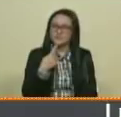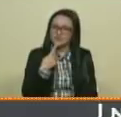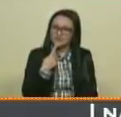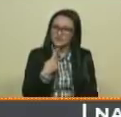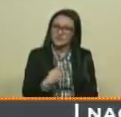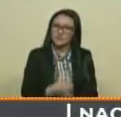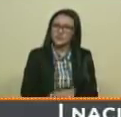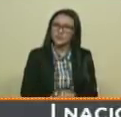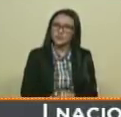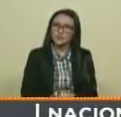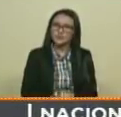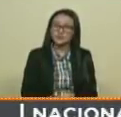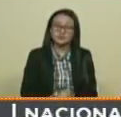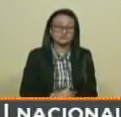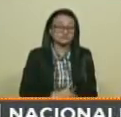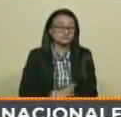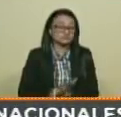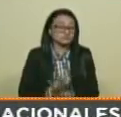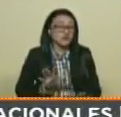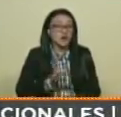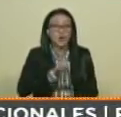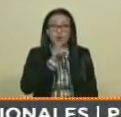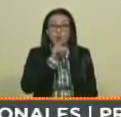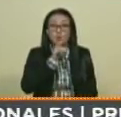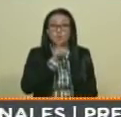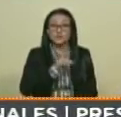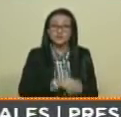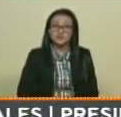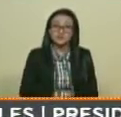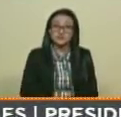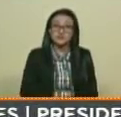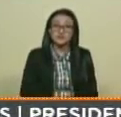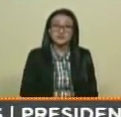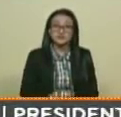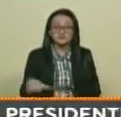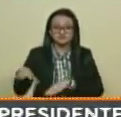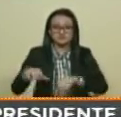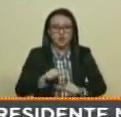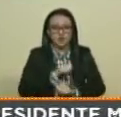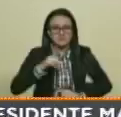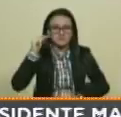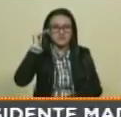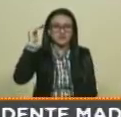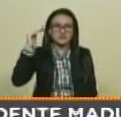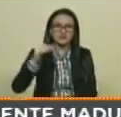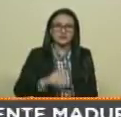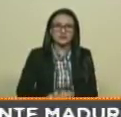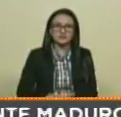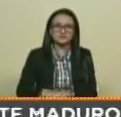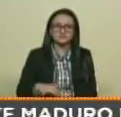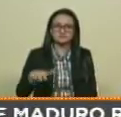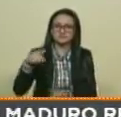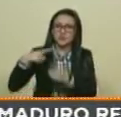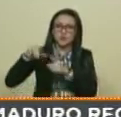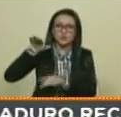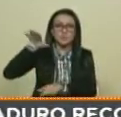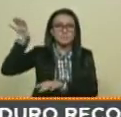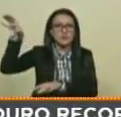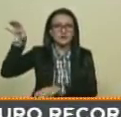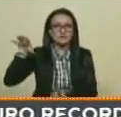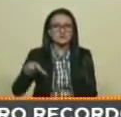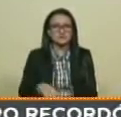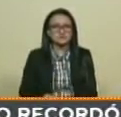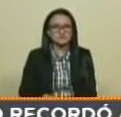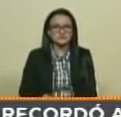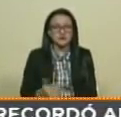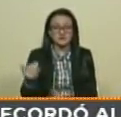de que sería una catástrofe una ocupación militar o una intervención extranjera hacia nuestro país.